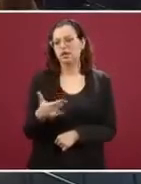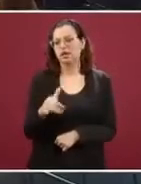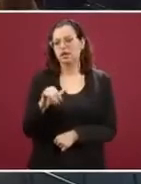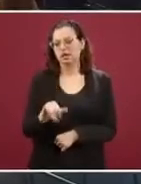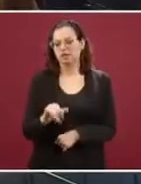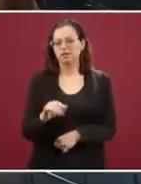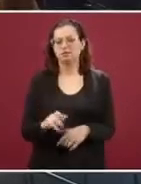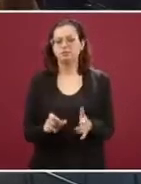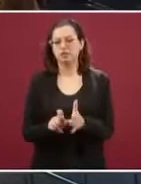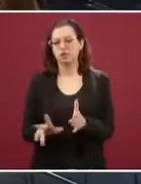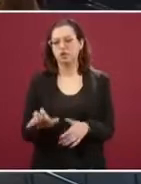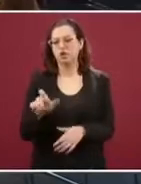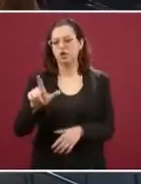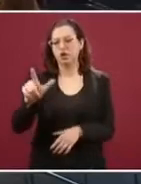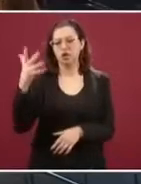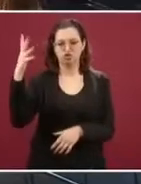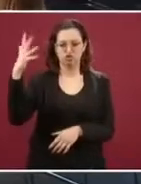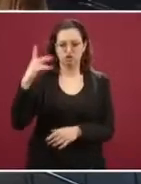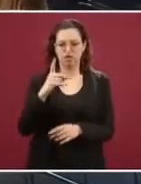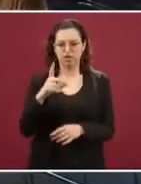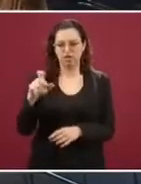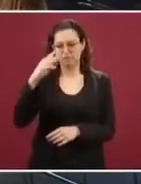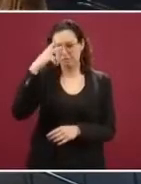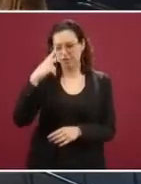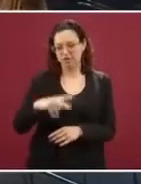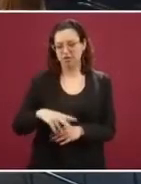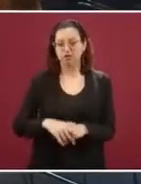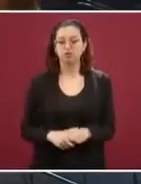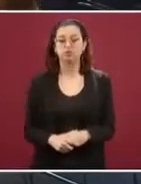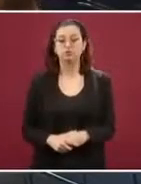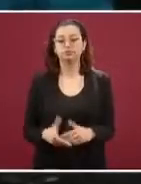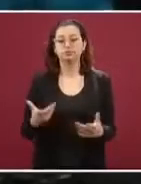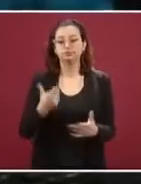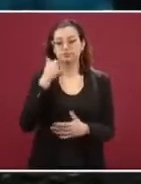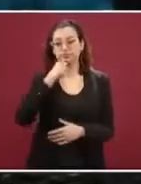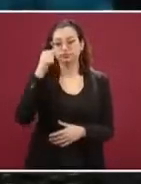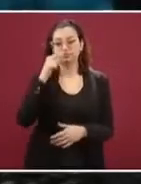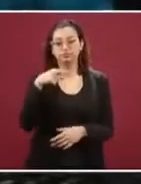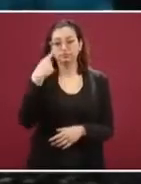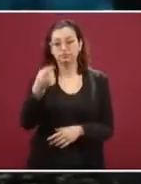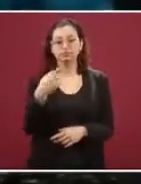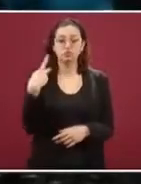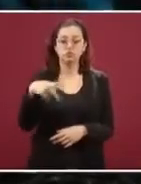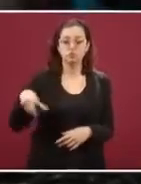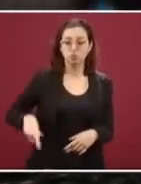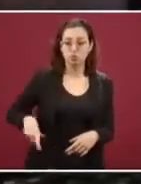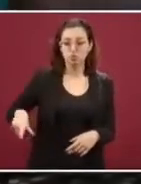ayer, el periódico publicó una exclusiva del plan de su gobierno para que la Iglesia Católica